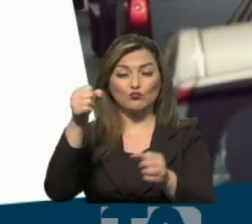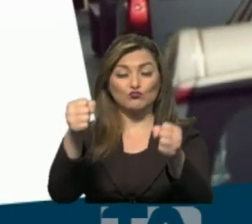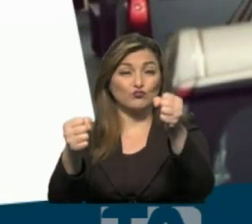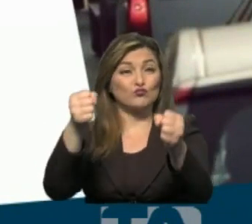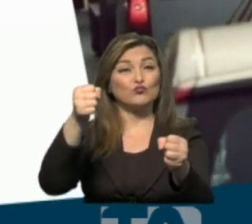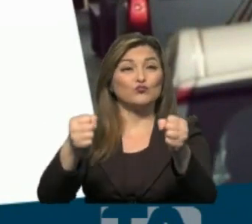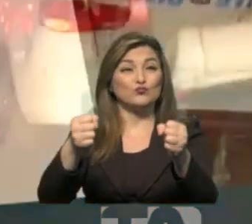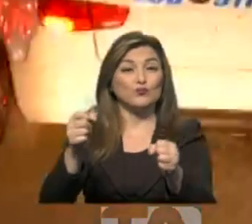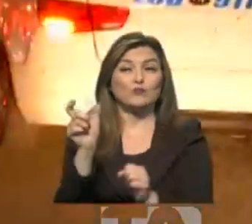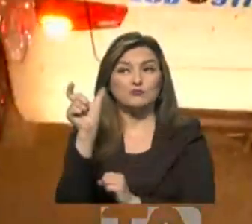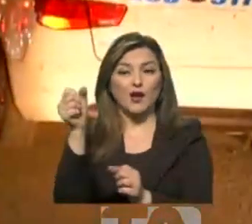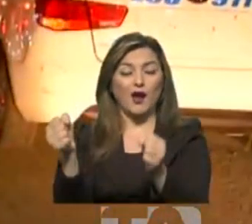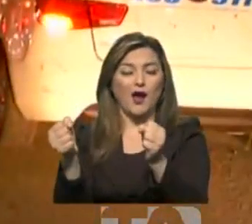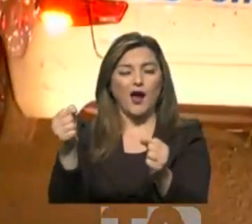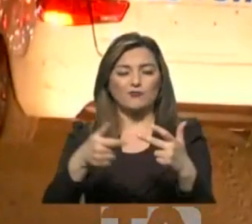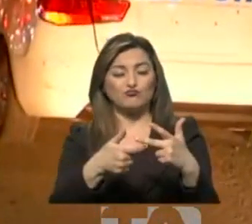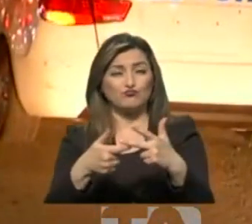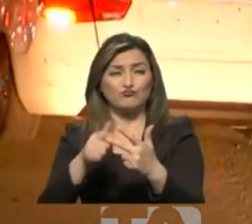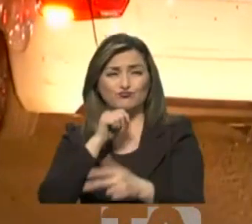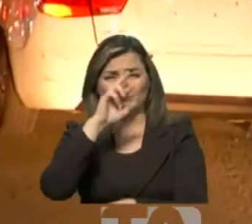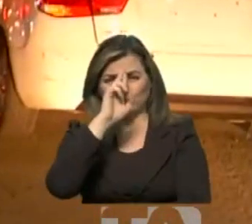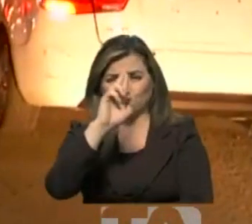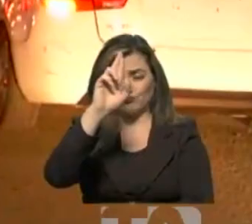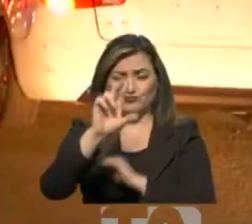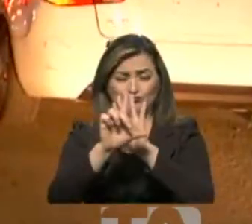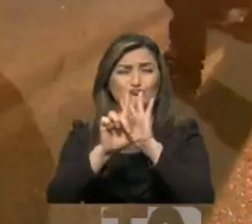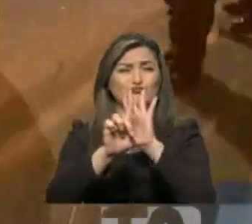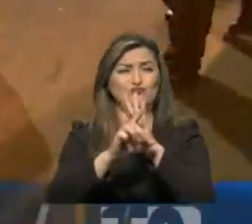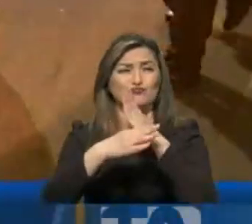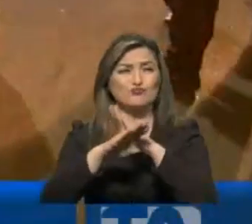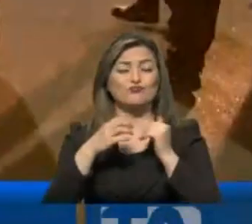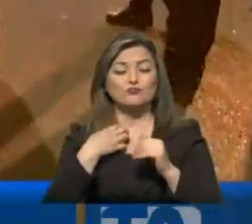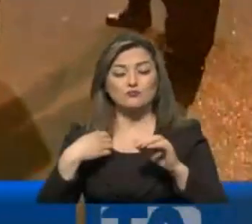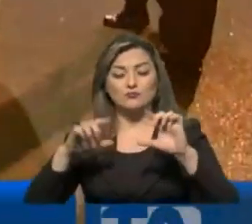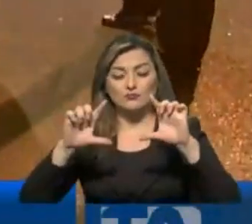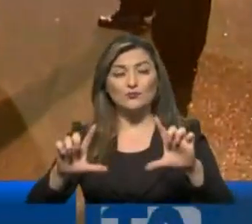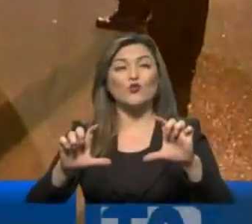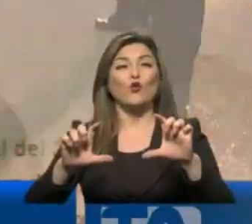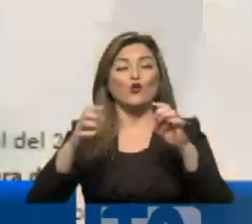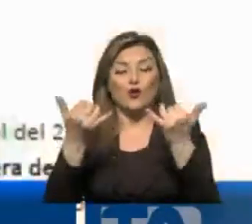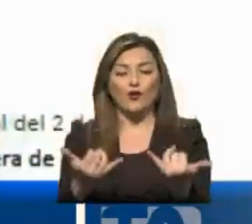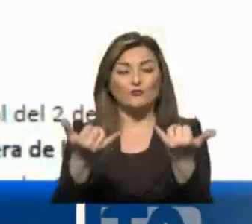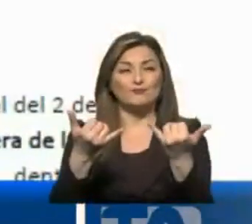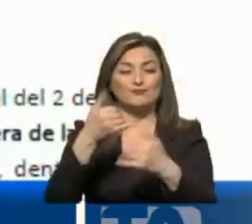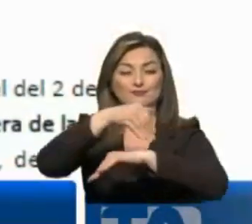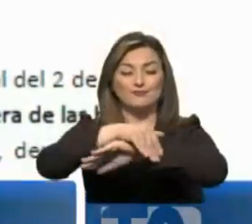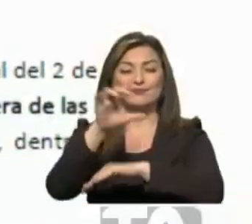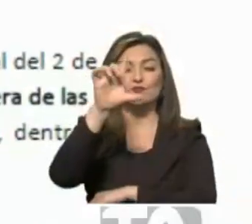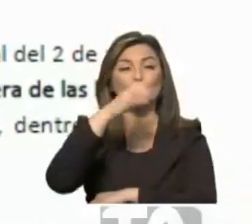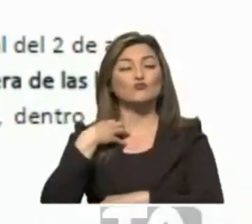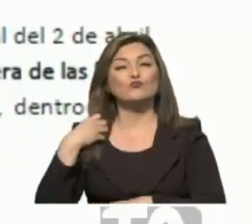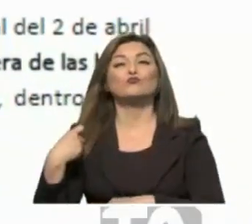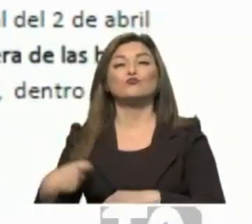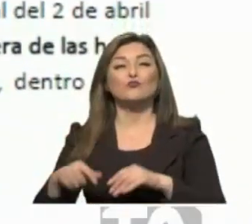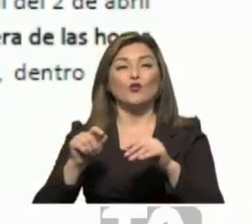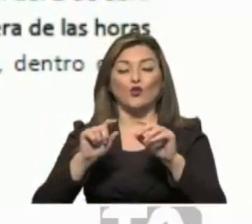conductores se les retuvo su vehículo debido al irrespeto al toque de queda y la restricción por placas. Eso hasta hoy, porque la tarde de este lunes el